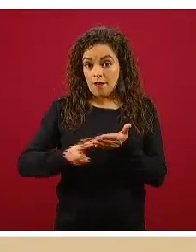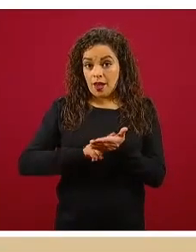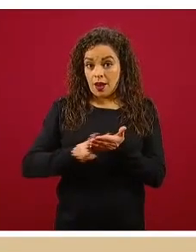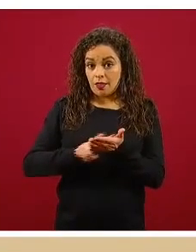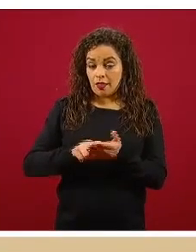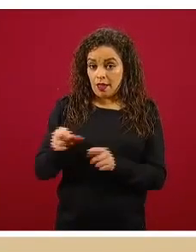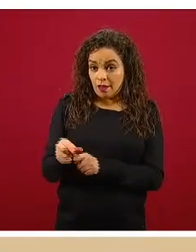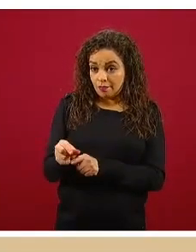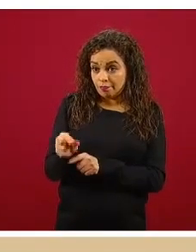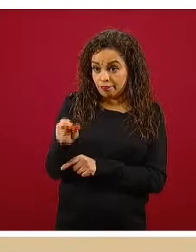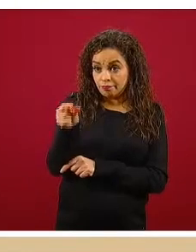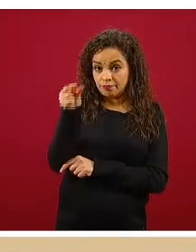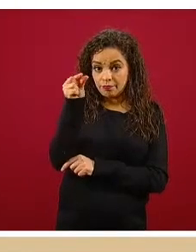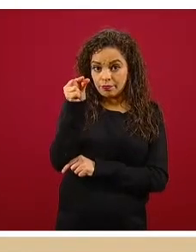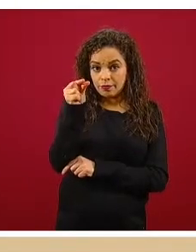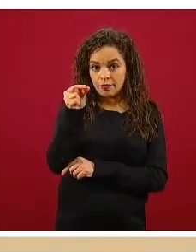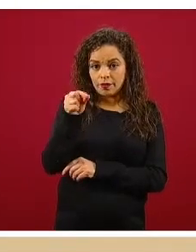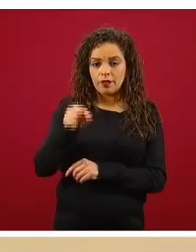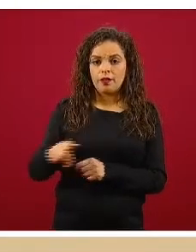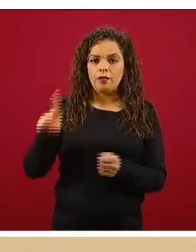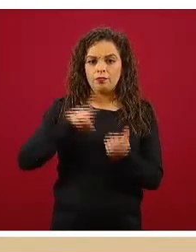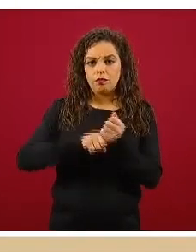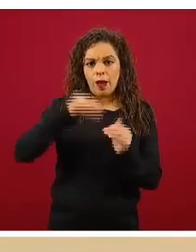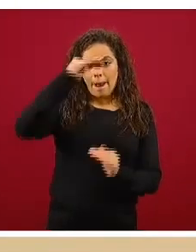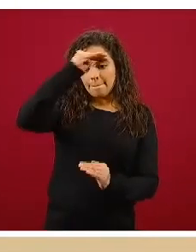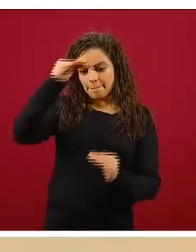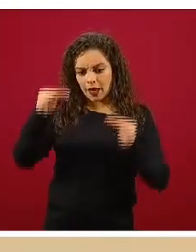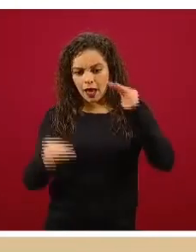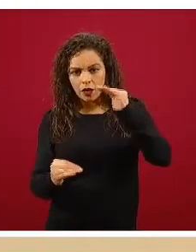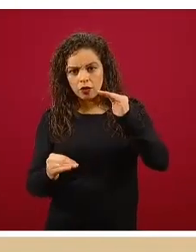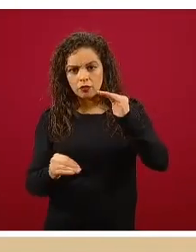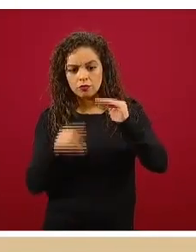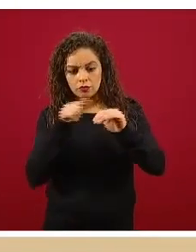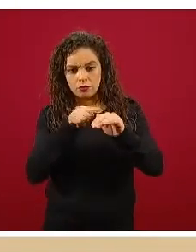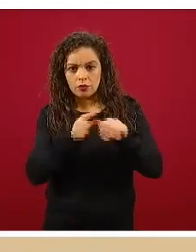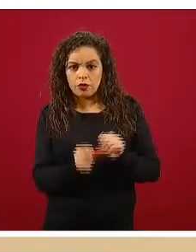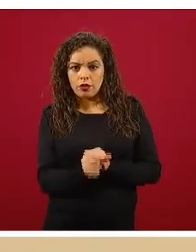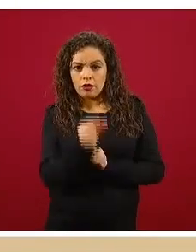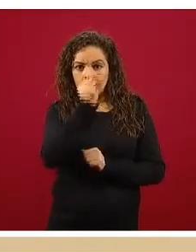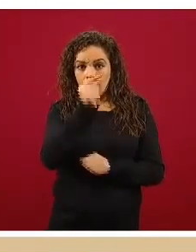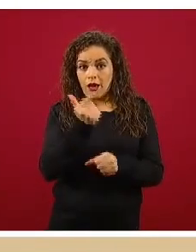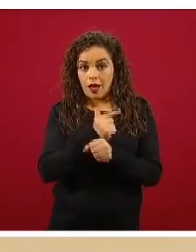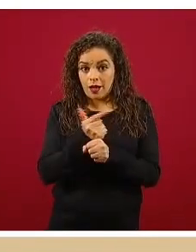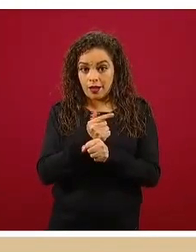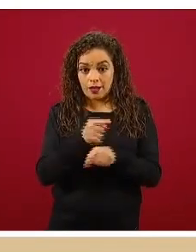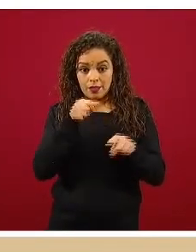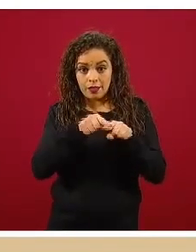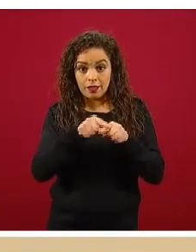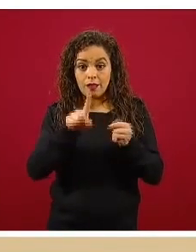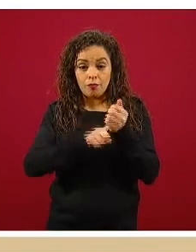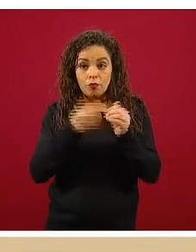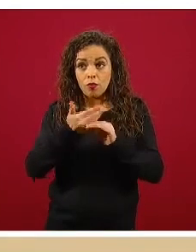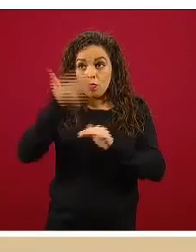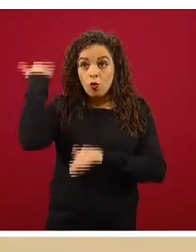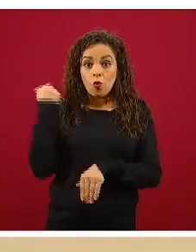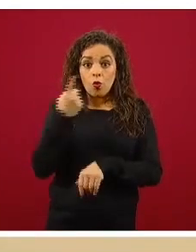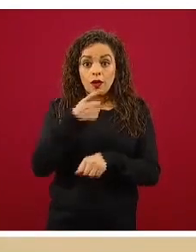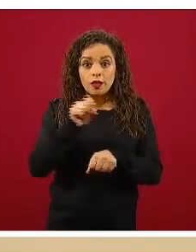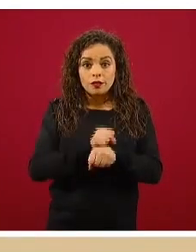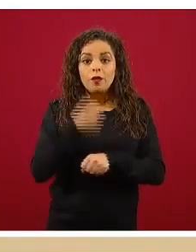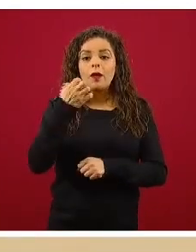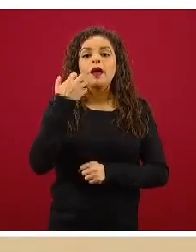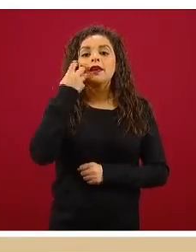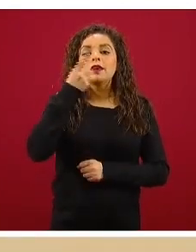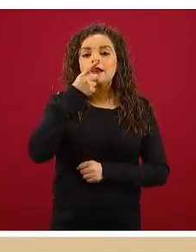es menor que la barra gris, que era la de la semana pasada, pues entonces estamos hablando que en la última semana